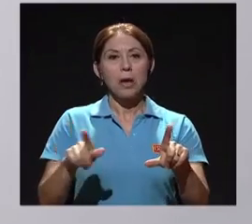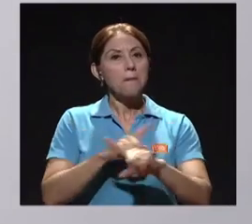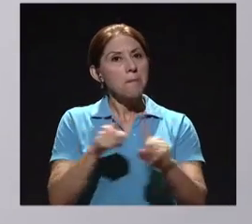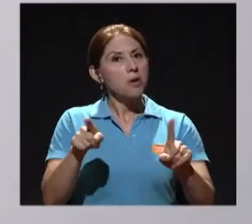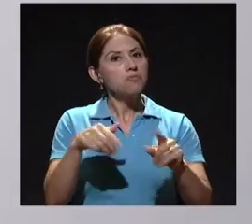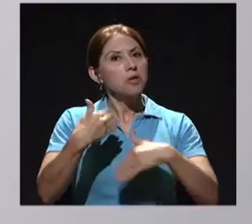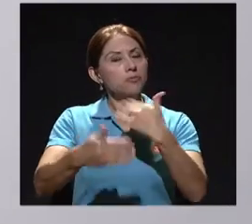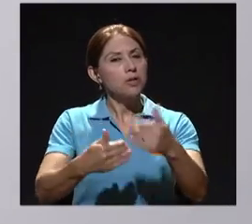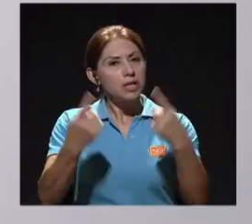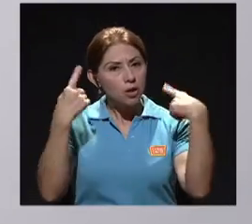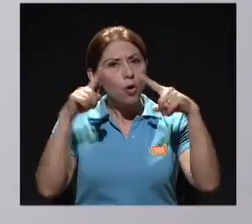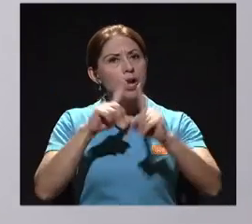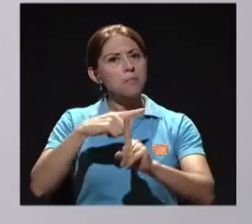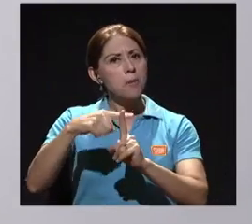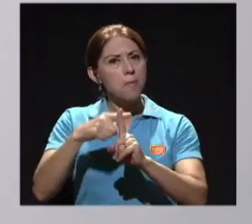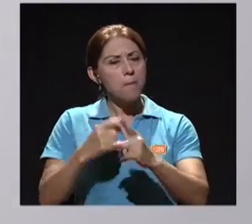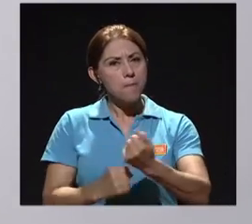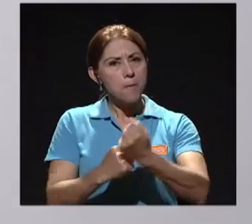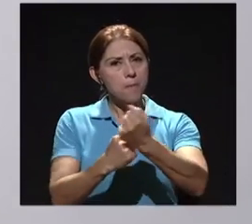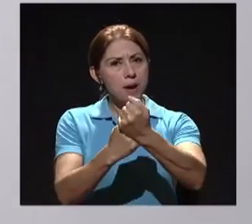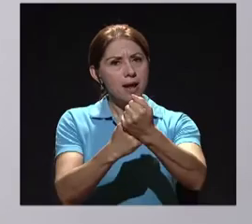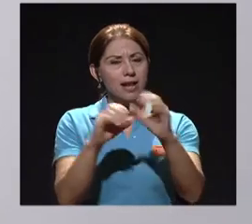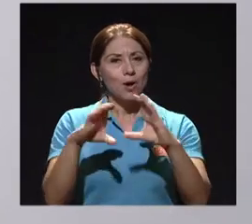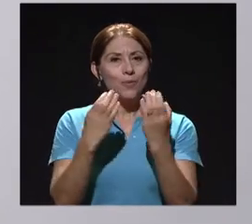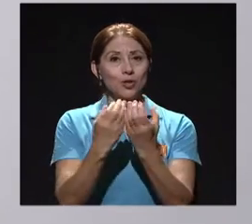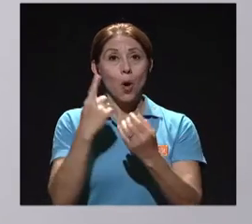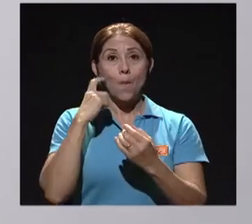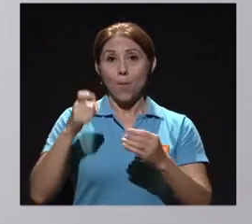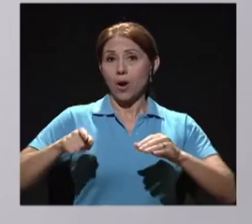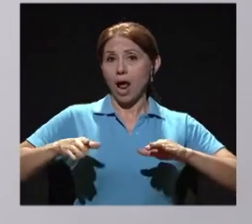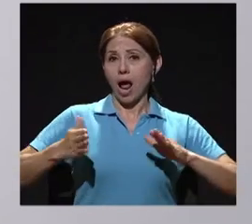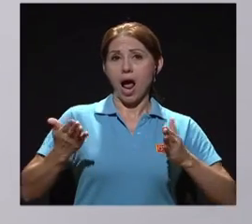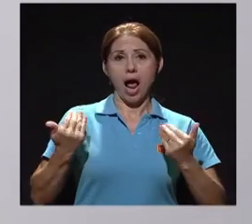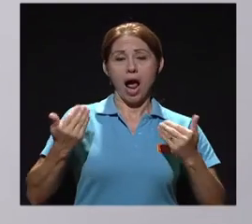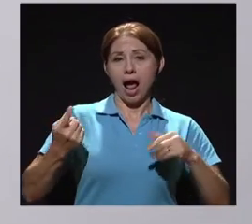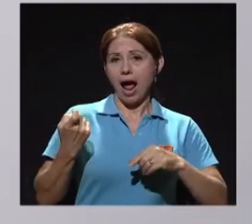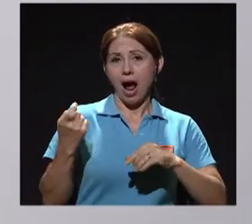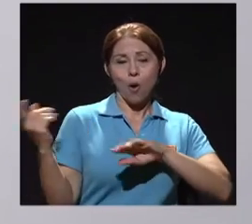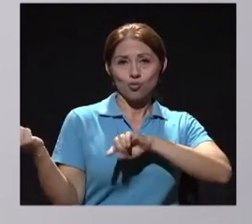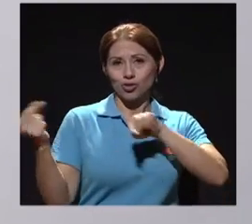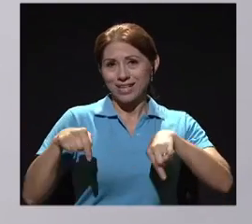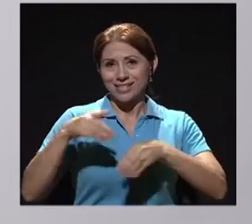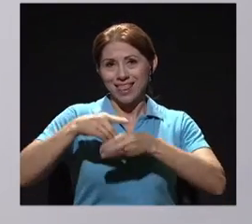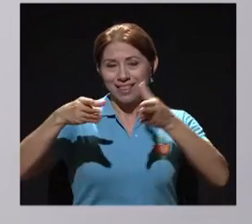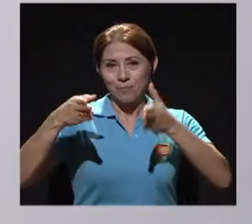afirmativamente en la comisión por ausencia del diputado libertario en una de las sesiones